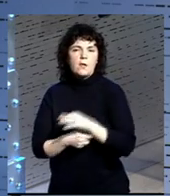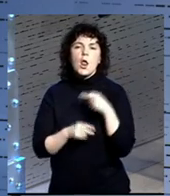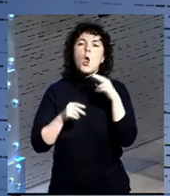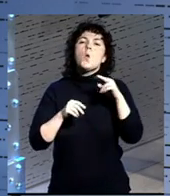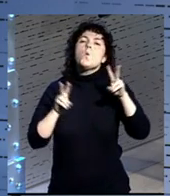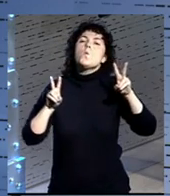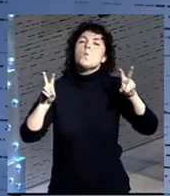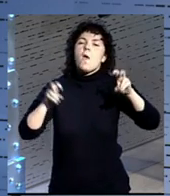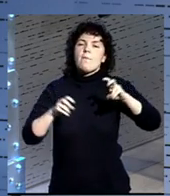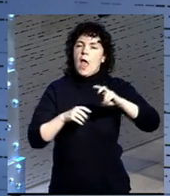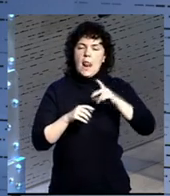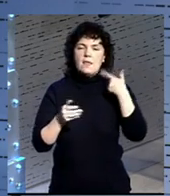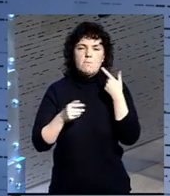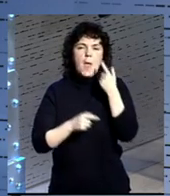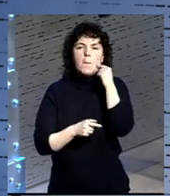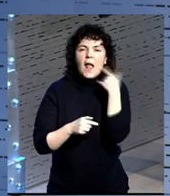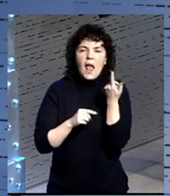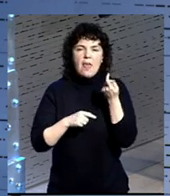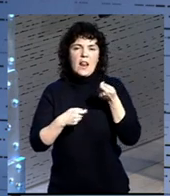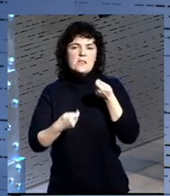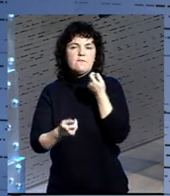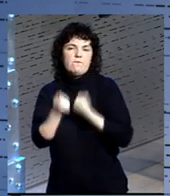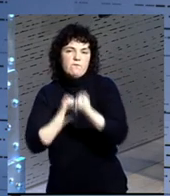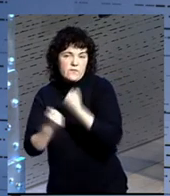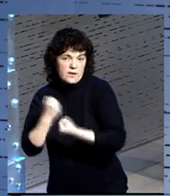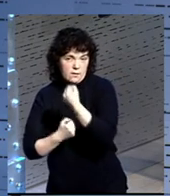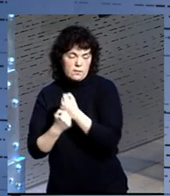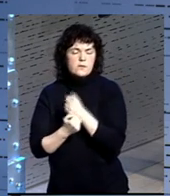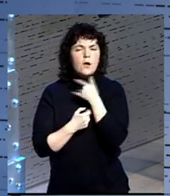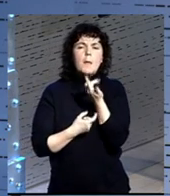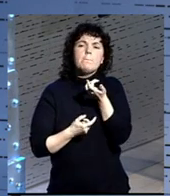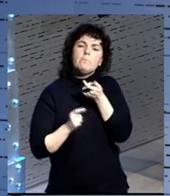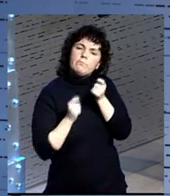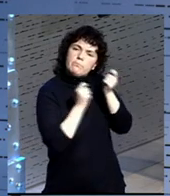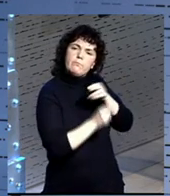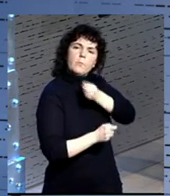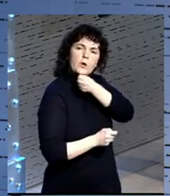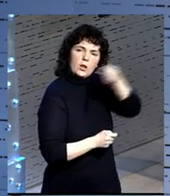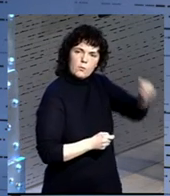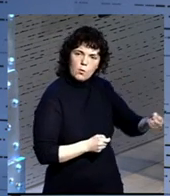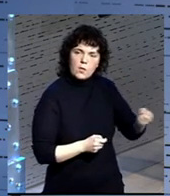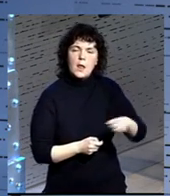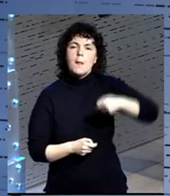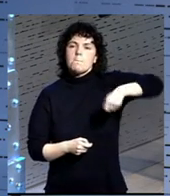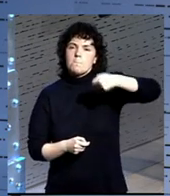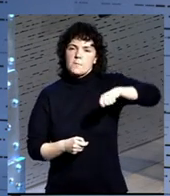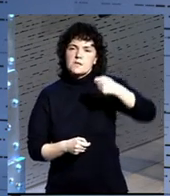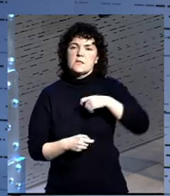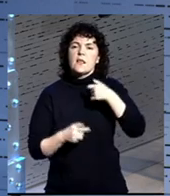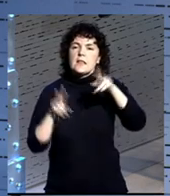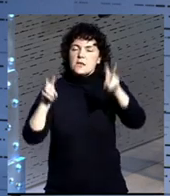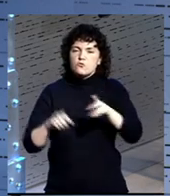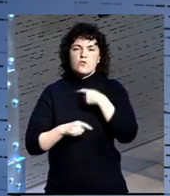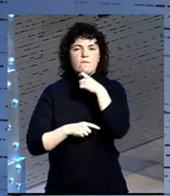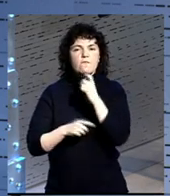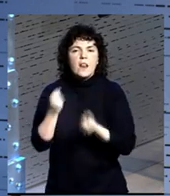banca y las finanzas. Para ello voy a dar la palabra a Emilio Ontiveros, presidente de Analistas Financieros Internacionales, que